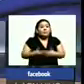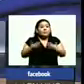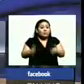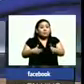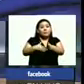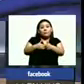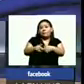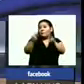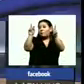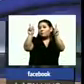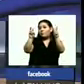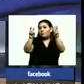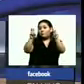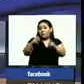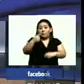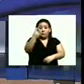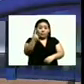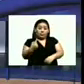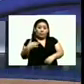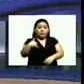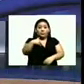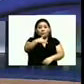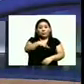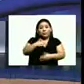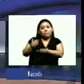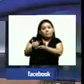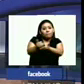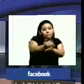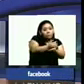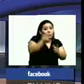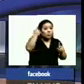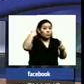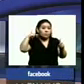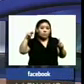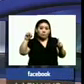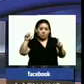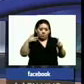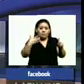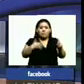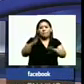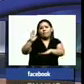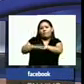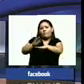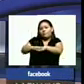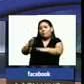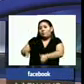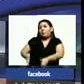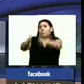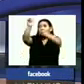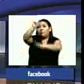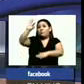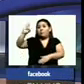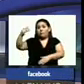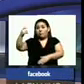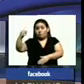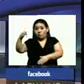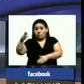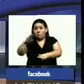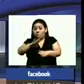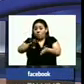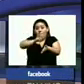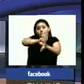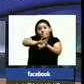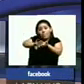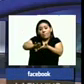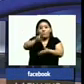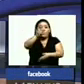Iniciamos con los hechos. ministro de Hacienda, Nelson Fuentes, informó que ya notificó a la Fiscalía General para que se haga efectiva la fianza por el